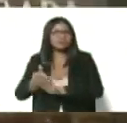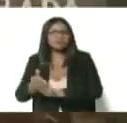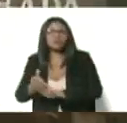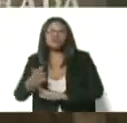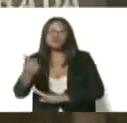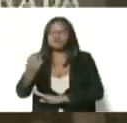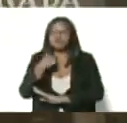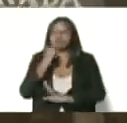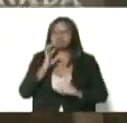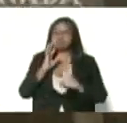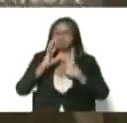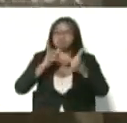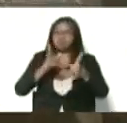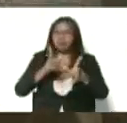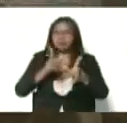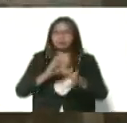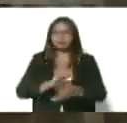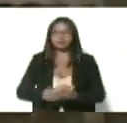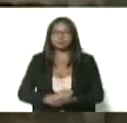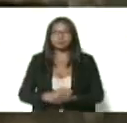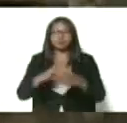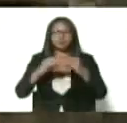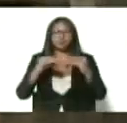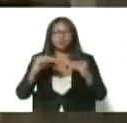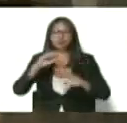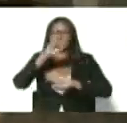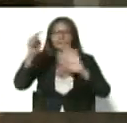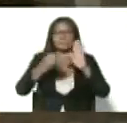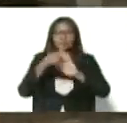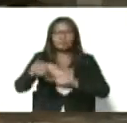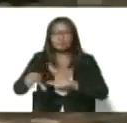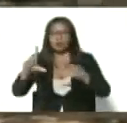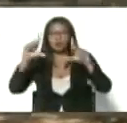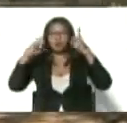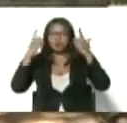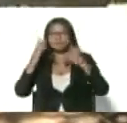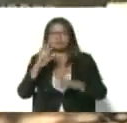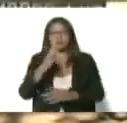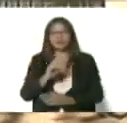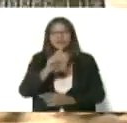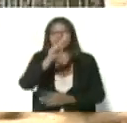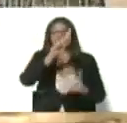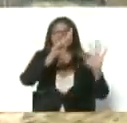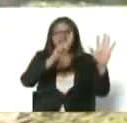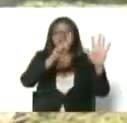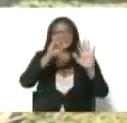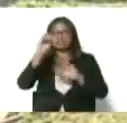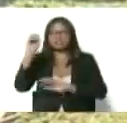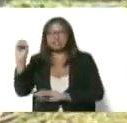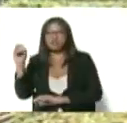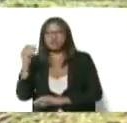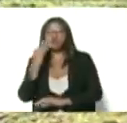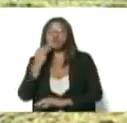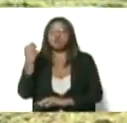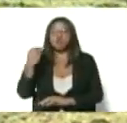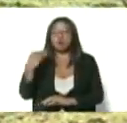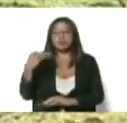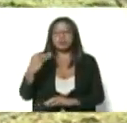presidente que en todo el estado la guaira tenemos aproximadamente casi 600 muchachos